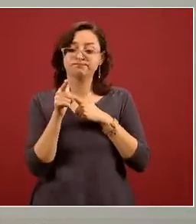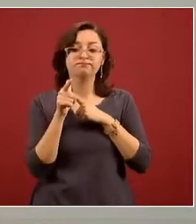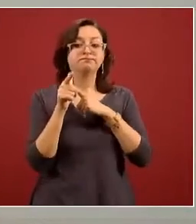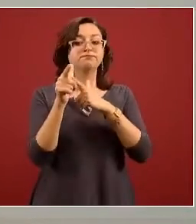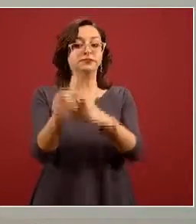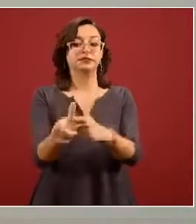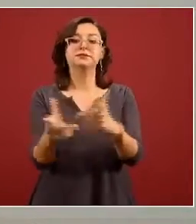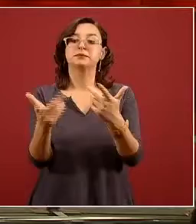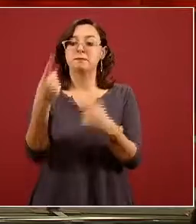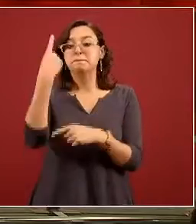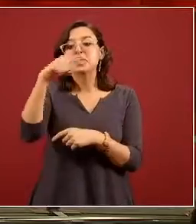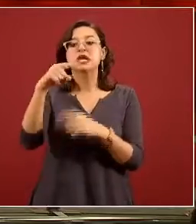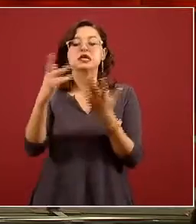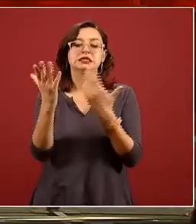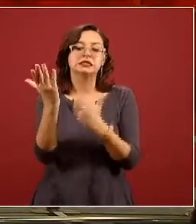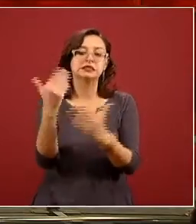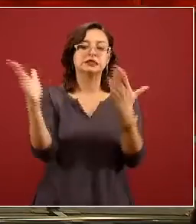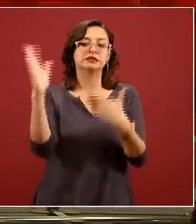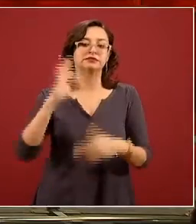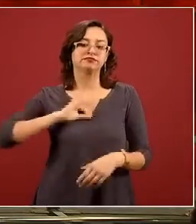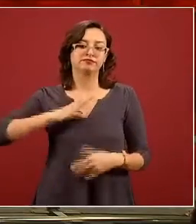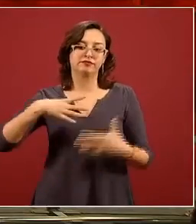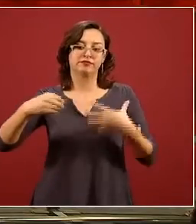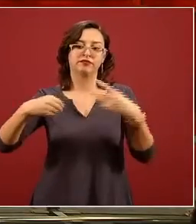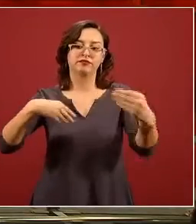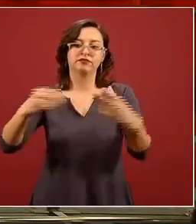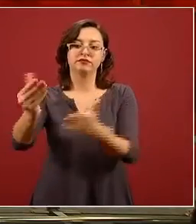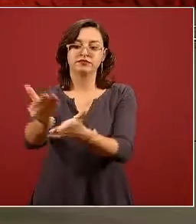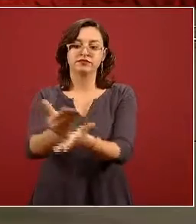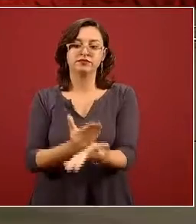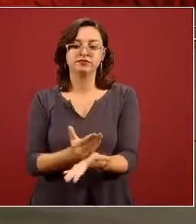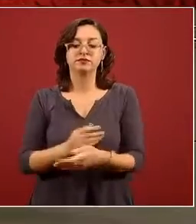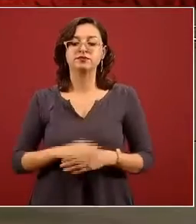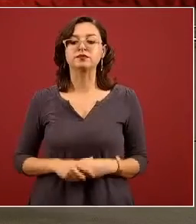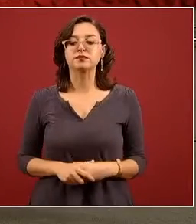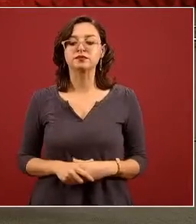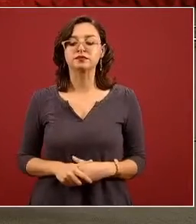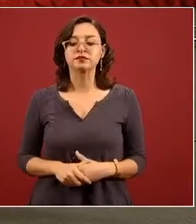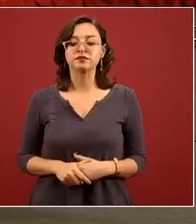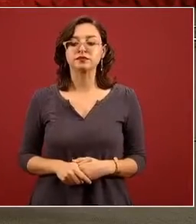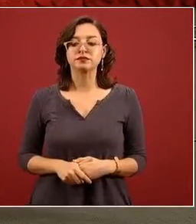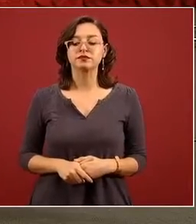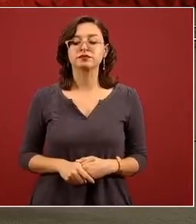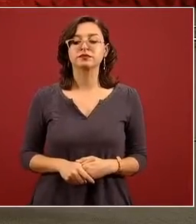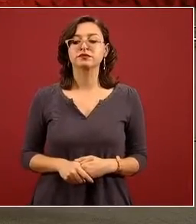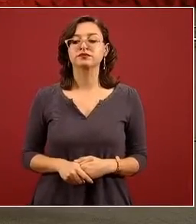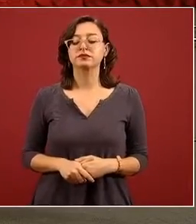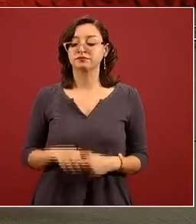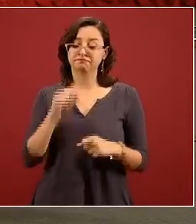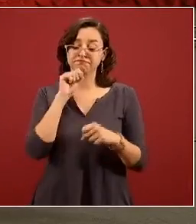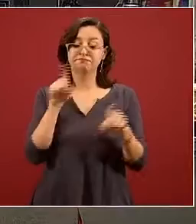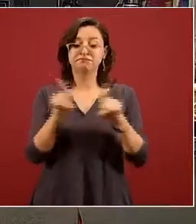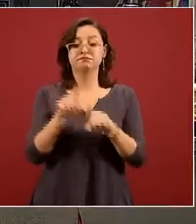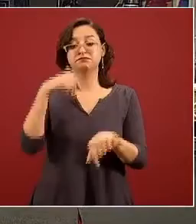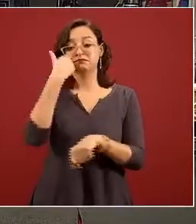mucho éxito y con una mitigación en la curva epidémica. Ahora un comentario también sobre esto,